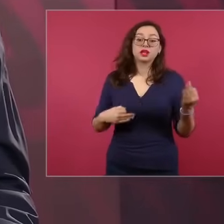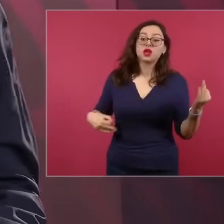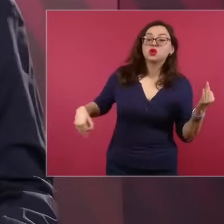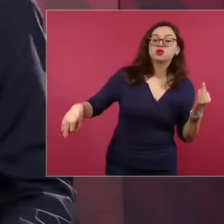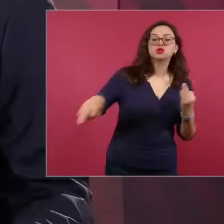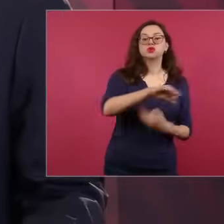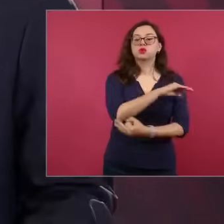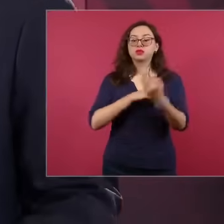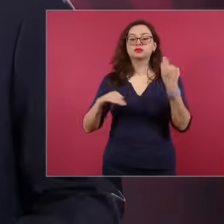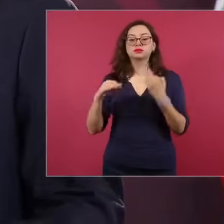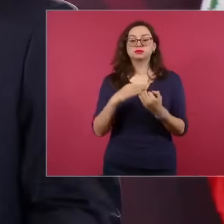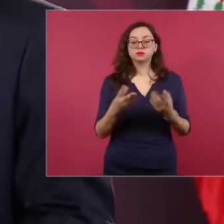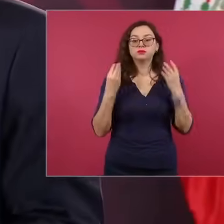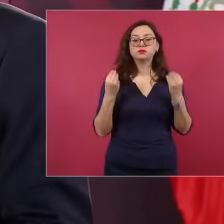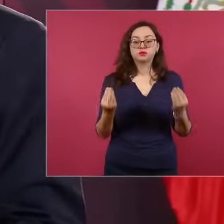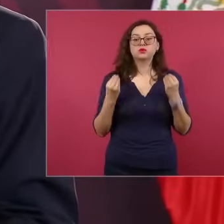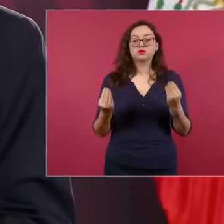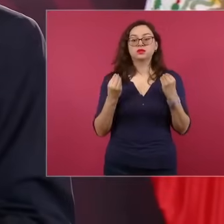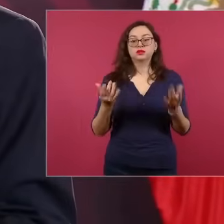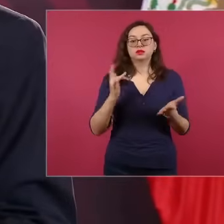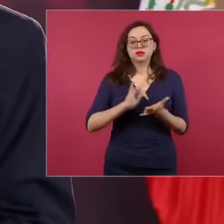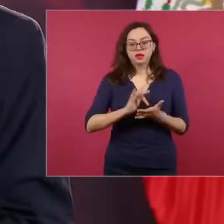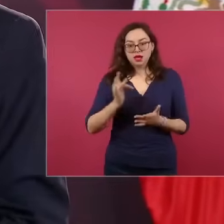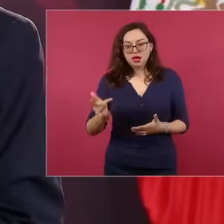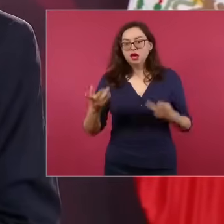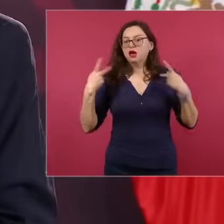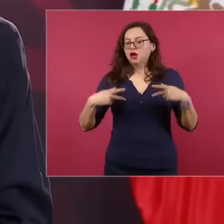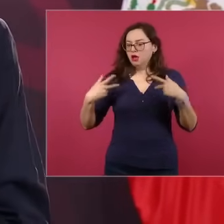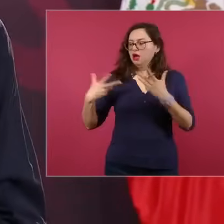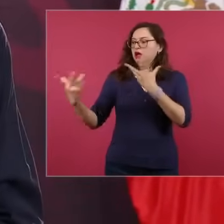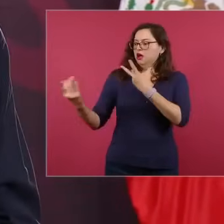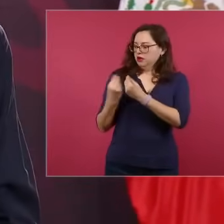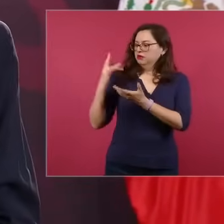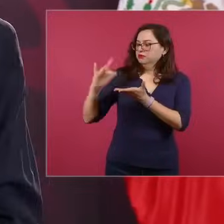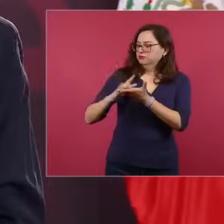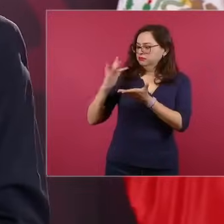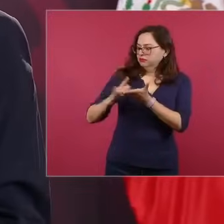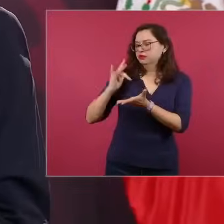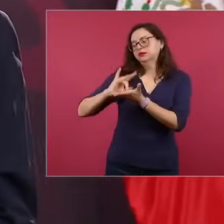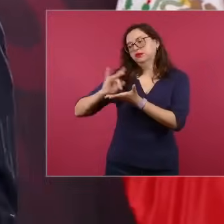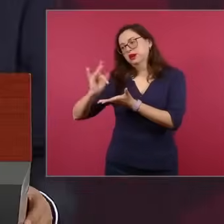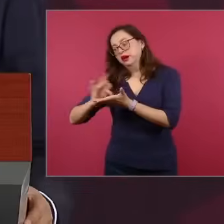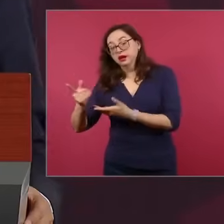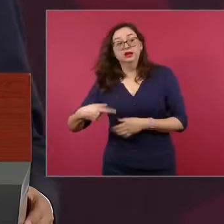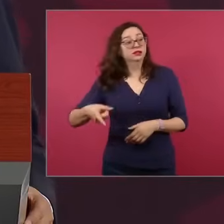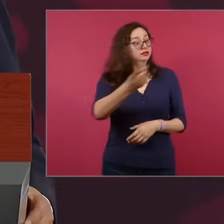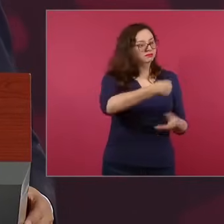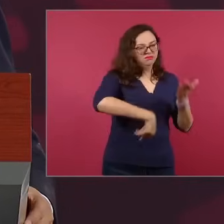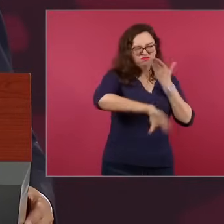a todos los que simpatizan con nosotros y los que no simpatizan,